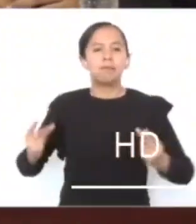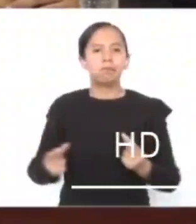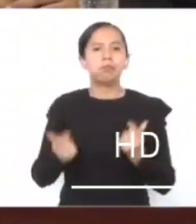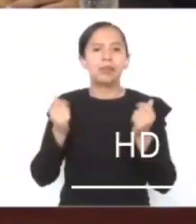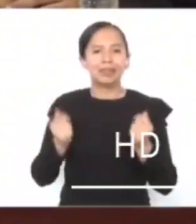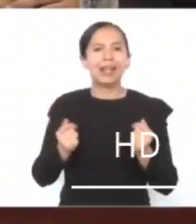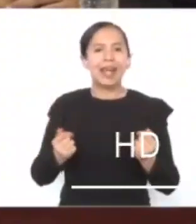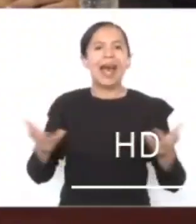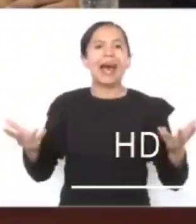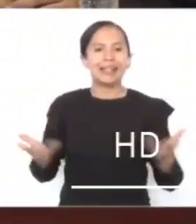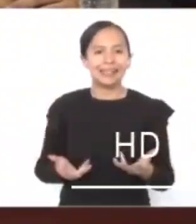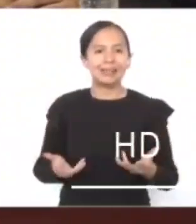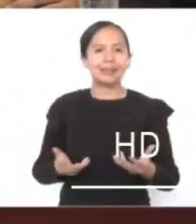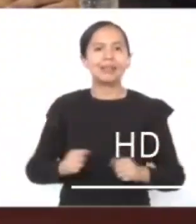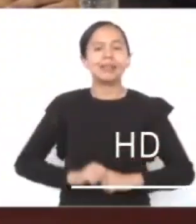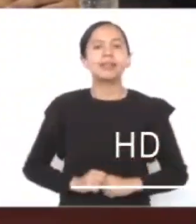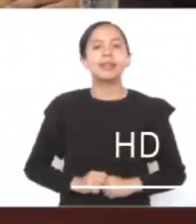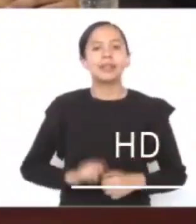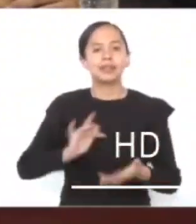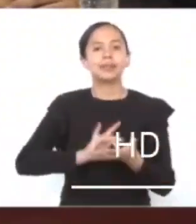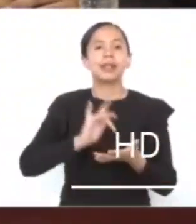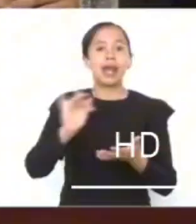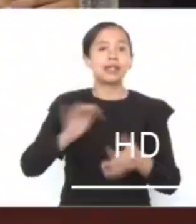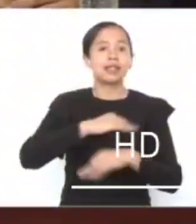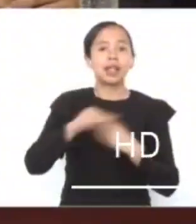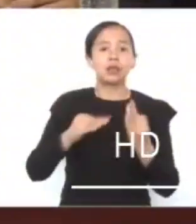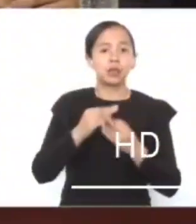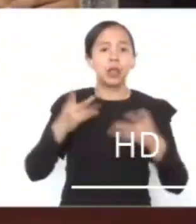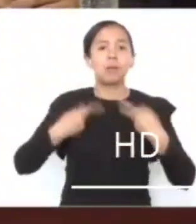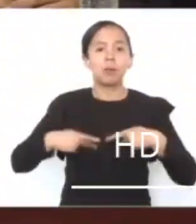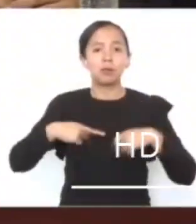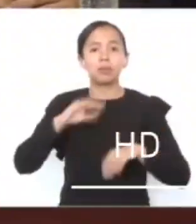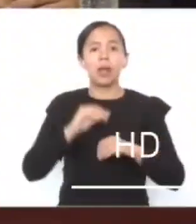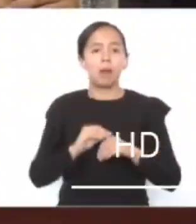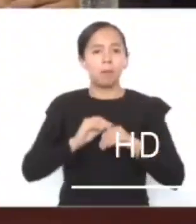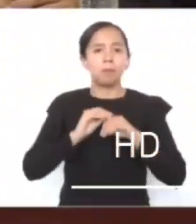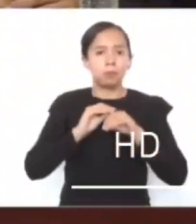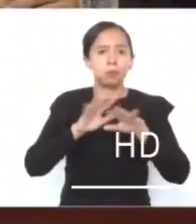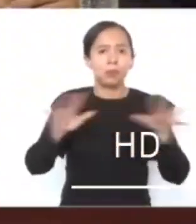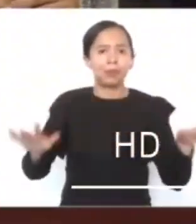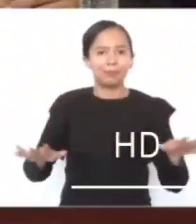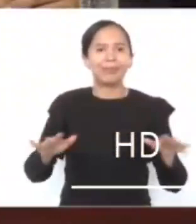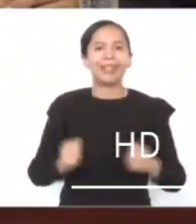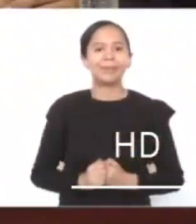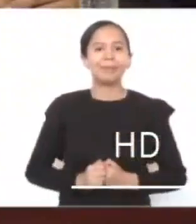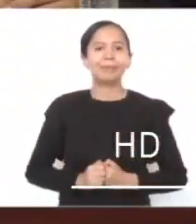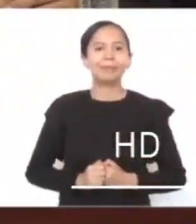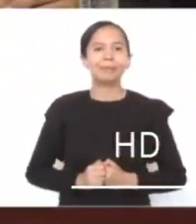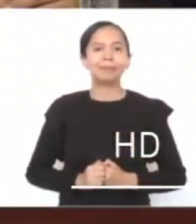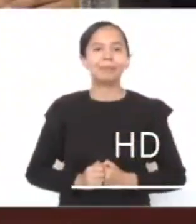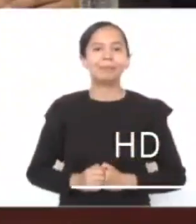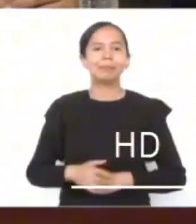inmediata. Muchas gracias a los amigos y amigas de los medios de comunicación por su atención.